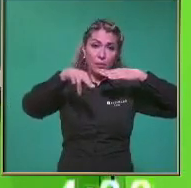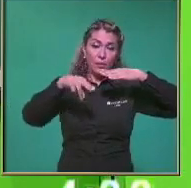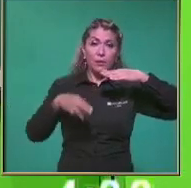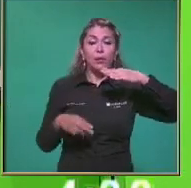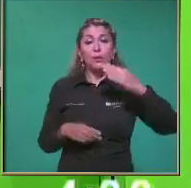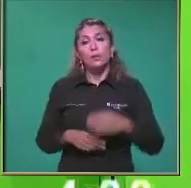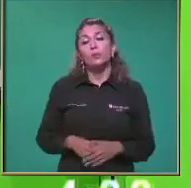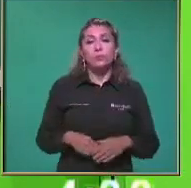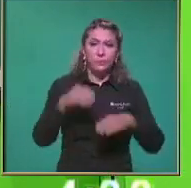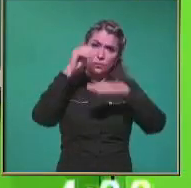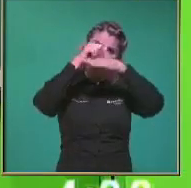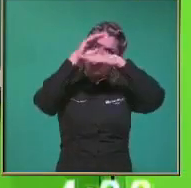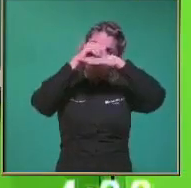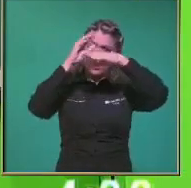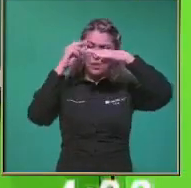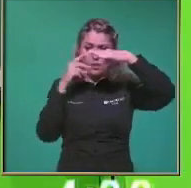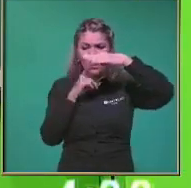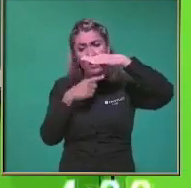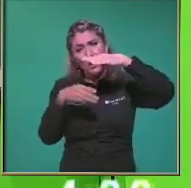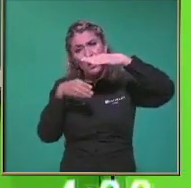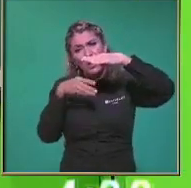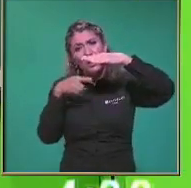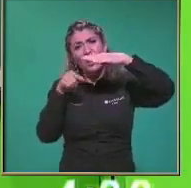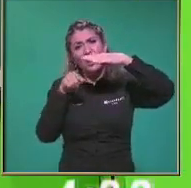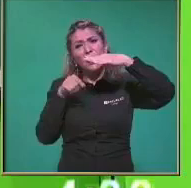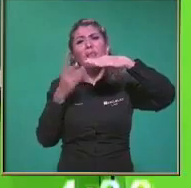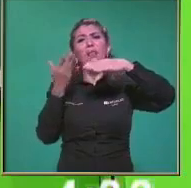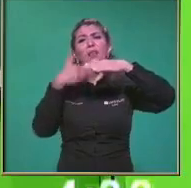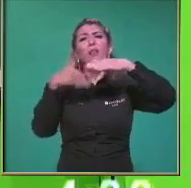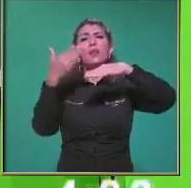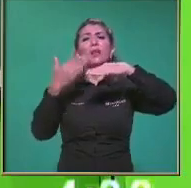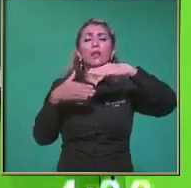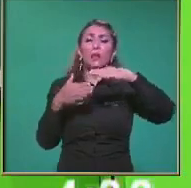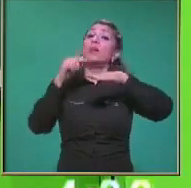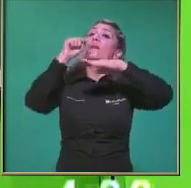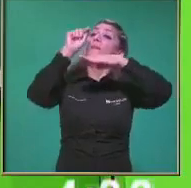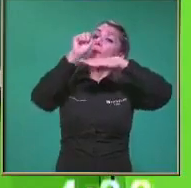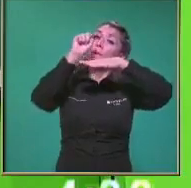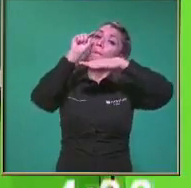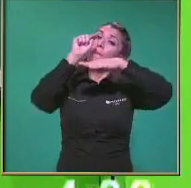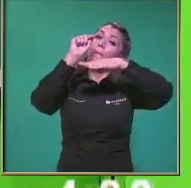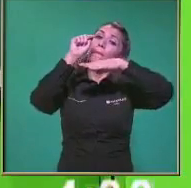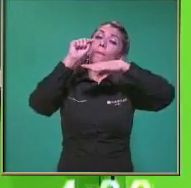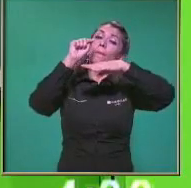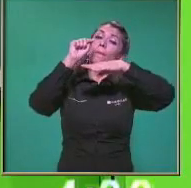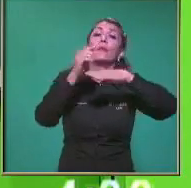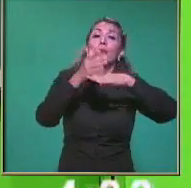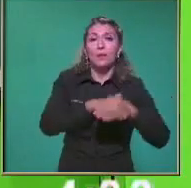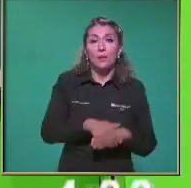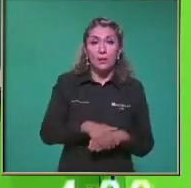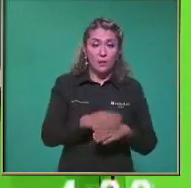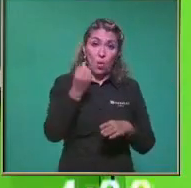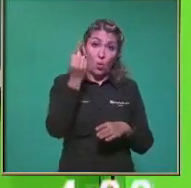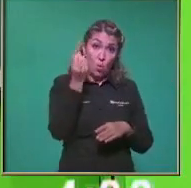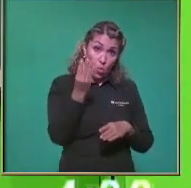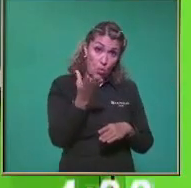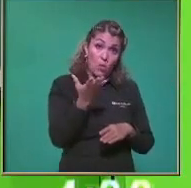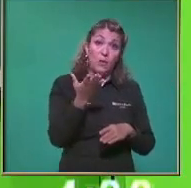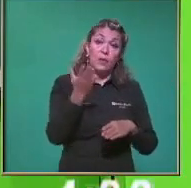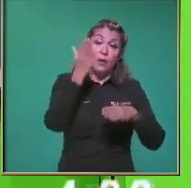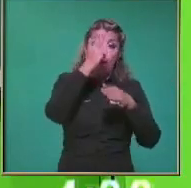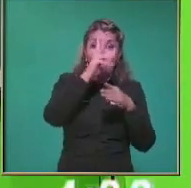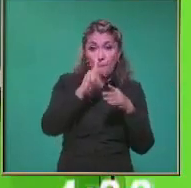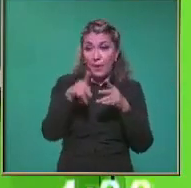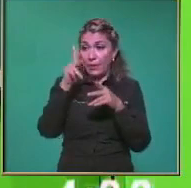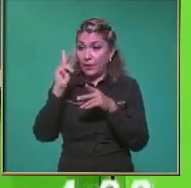el numerador y qué me indica el denominador? ¿A qué se refieren? Bueno, el numerador me dice cuántas partes tomo